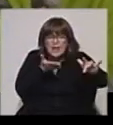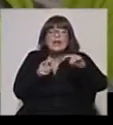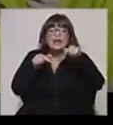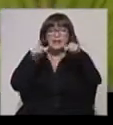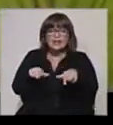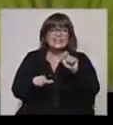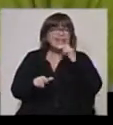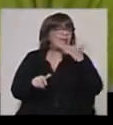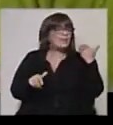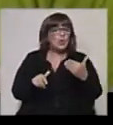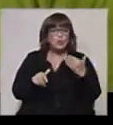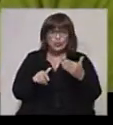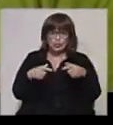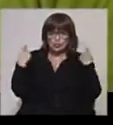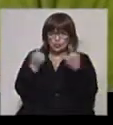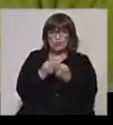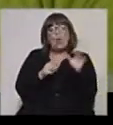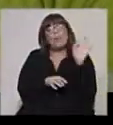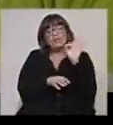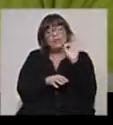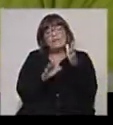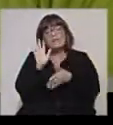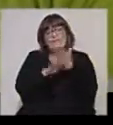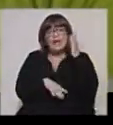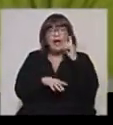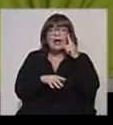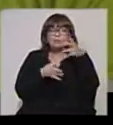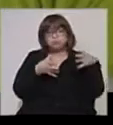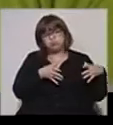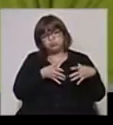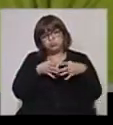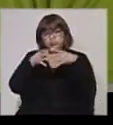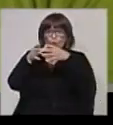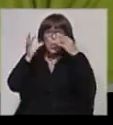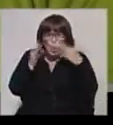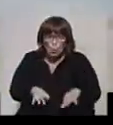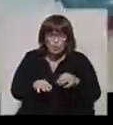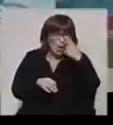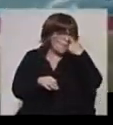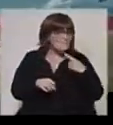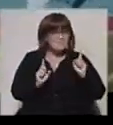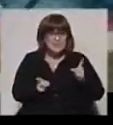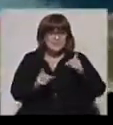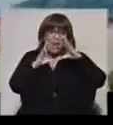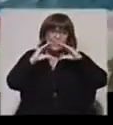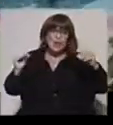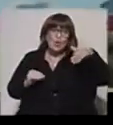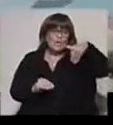lugar muy bonito y nosotros tuvimos la oportunidad de integrar una expedición con Manuel Lolo González, con este andaluz,